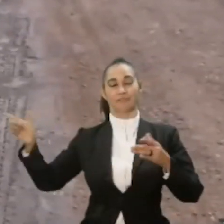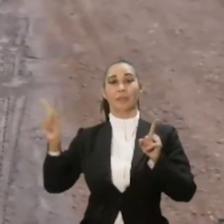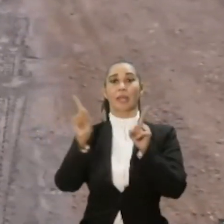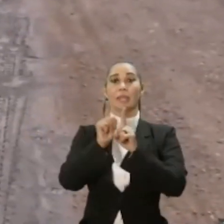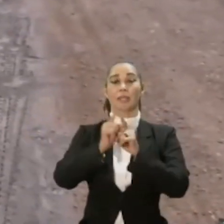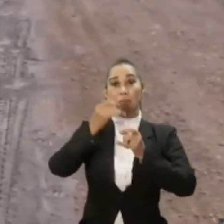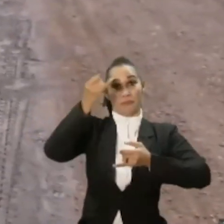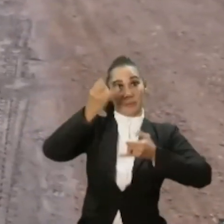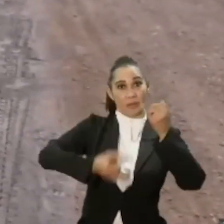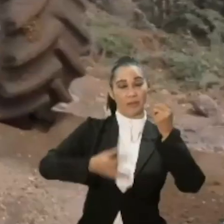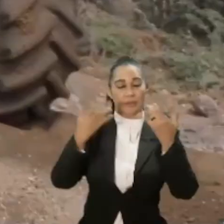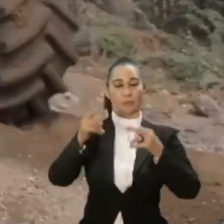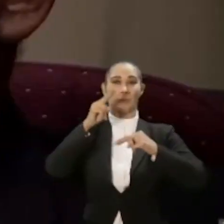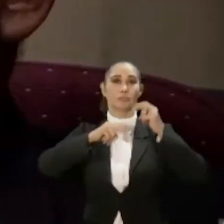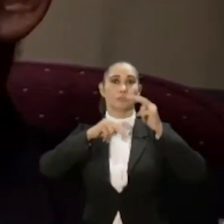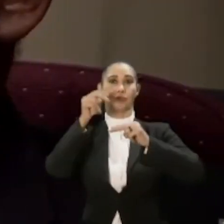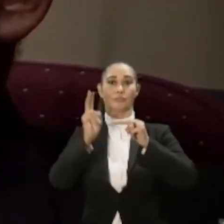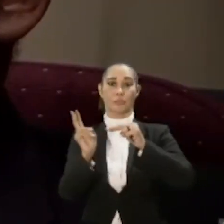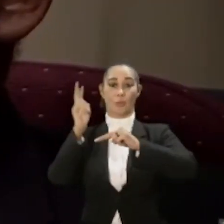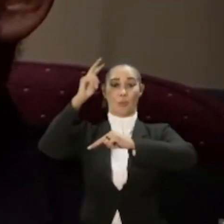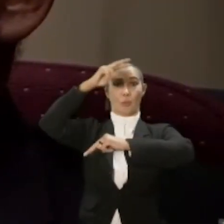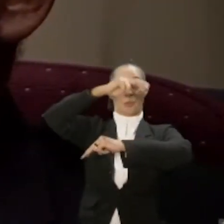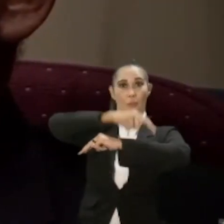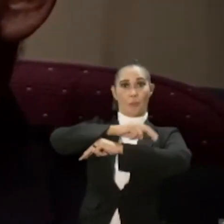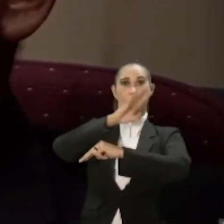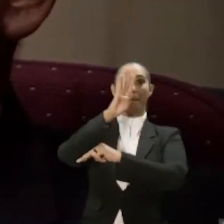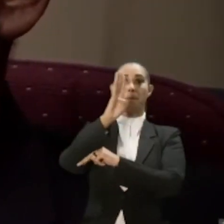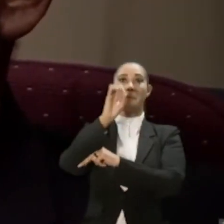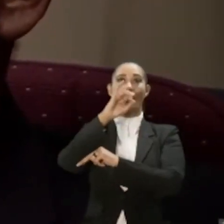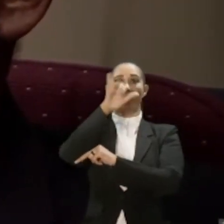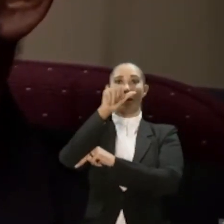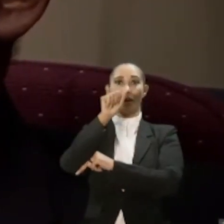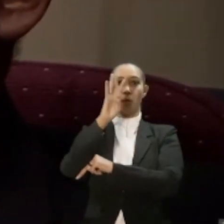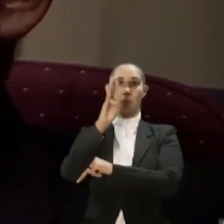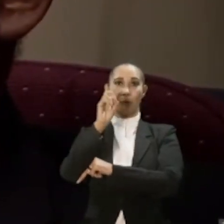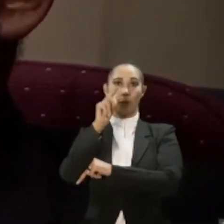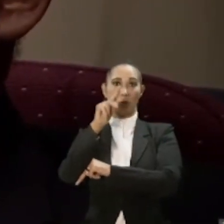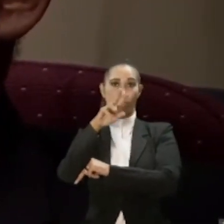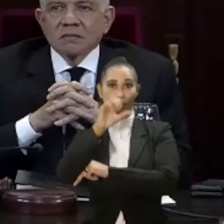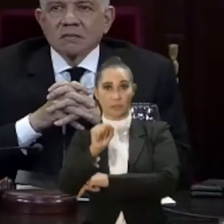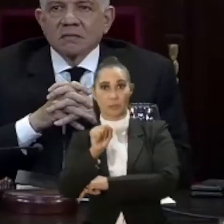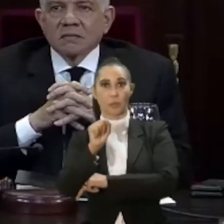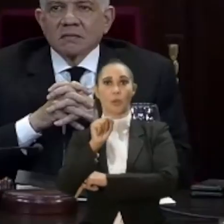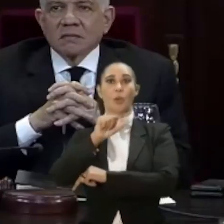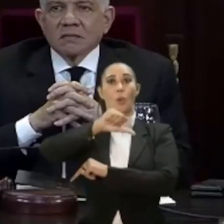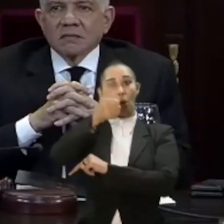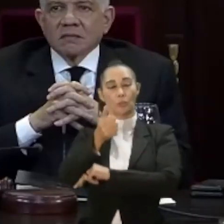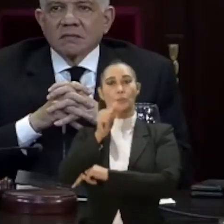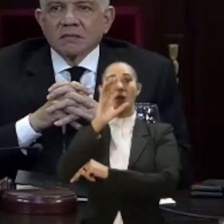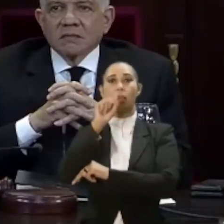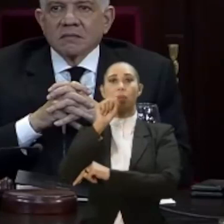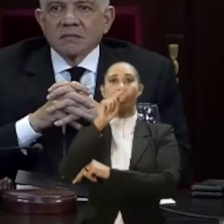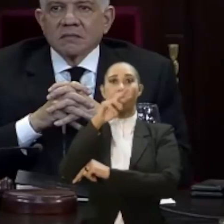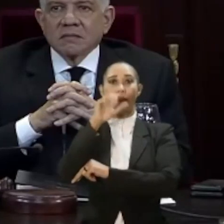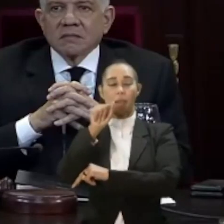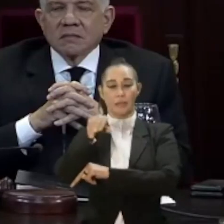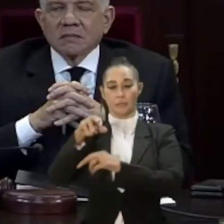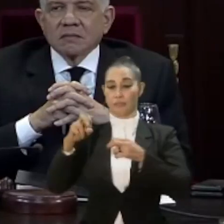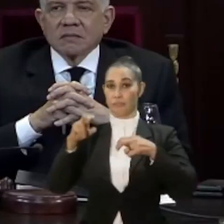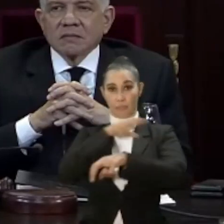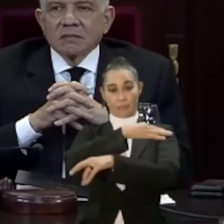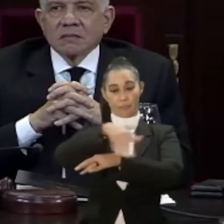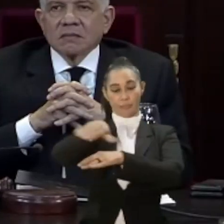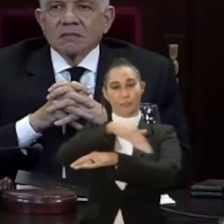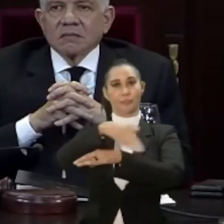También concluimos la construcción de los puentes de Bajabonico y Unijica, la construcción del puente Las Canas, la reconstrucción de la carretera